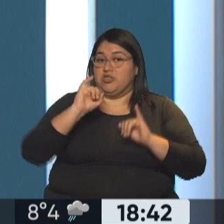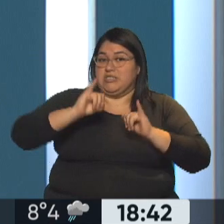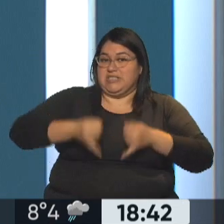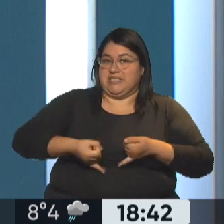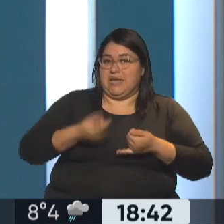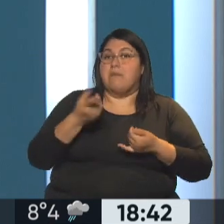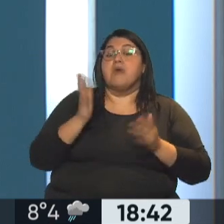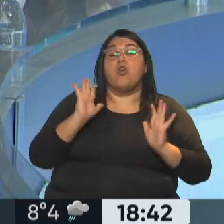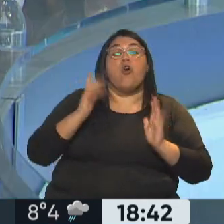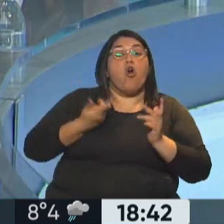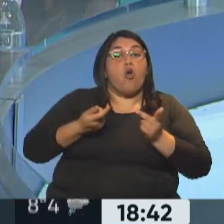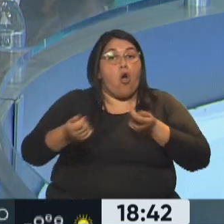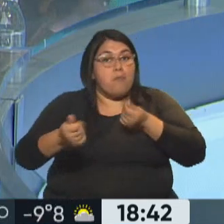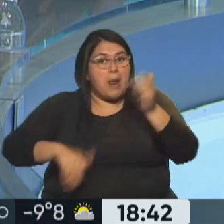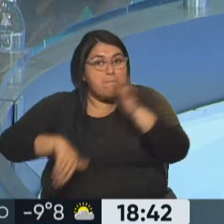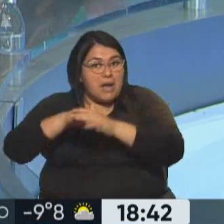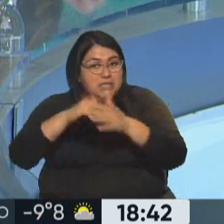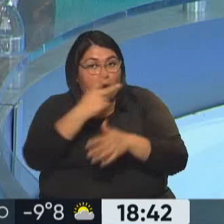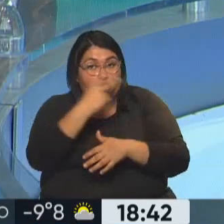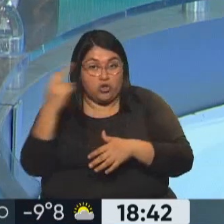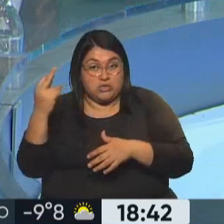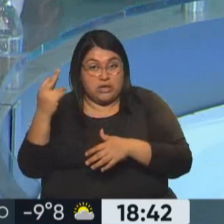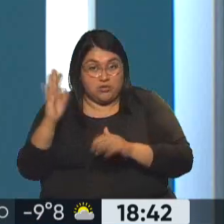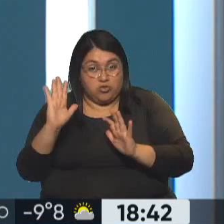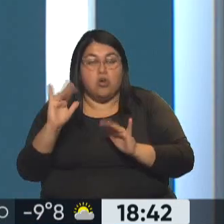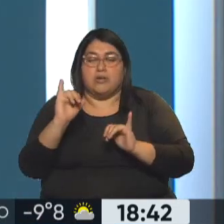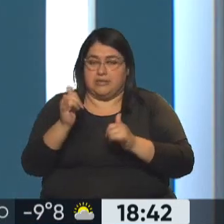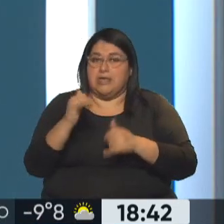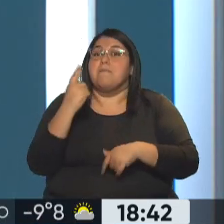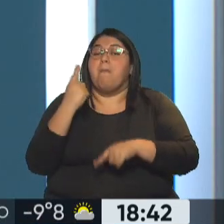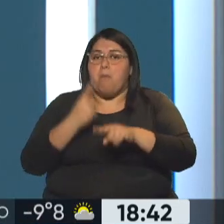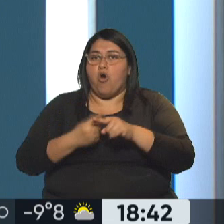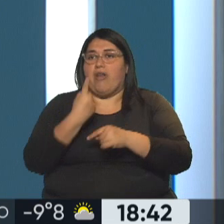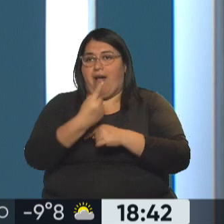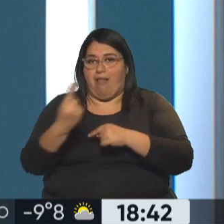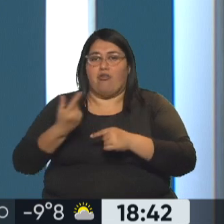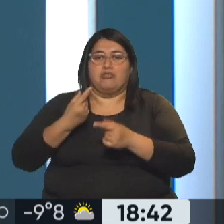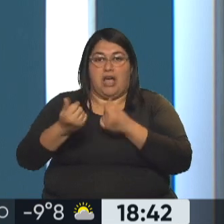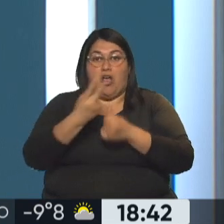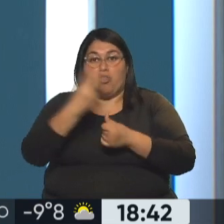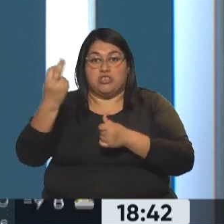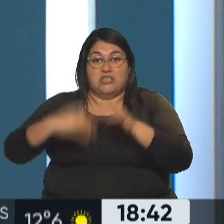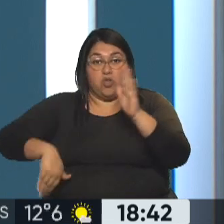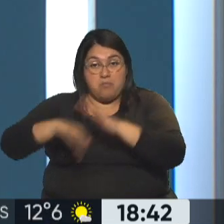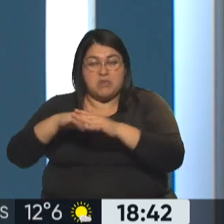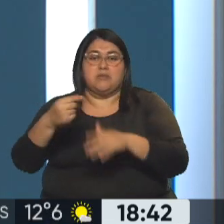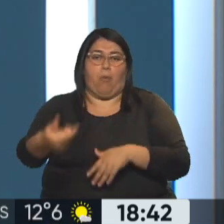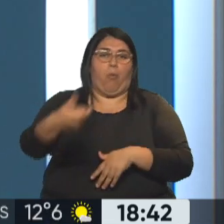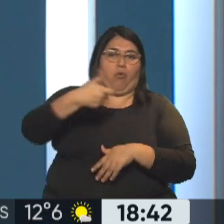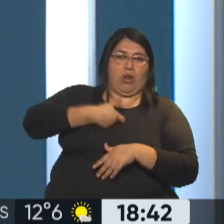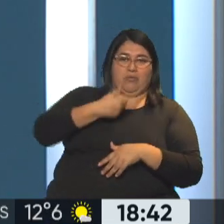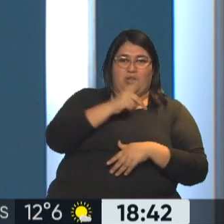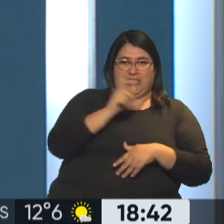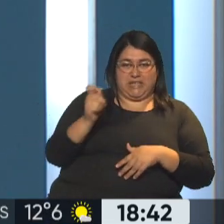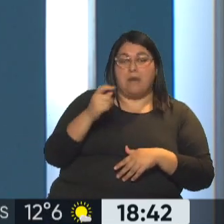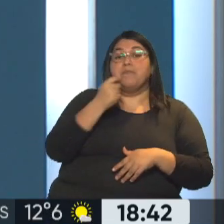diciembre. para compras de 200.000, digamos, Sí. de los diferentes artefactos. Claro, por cada consumidor sí. Lo que tiene este tope es que quizás algunos celulares,